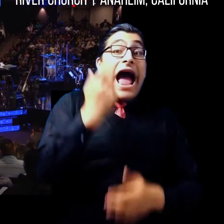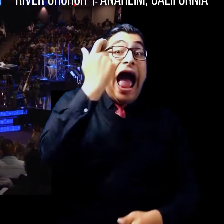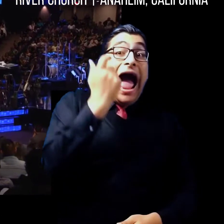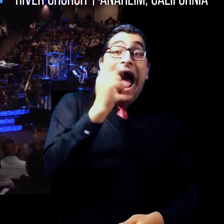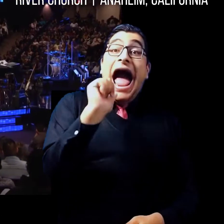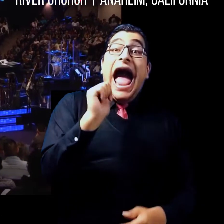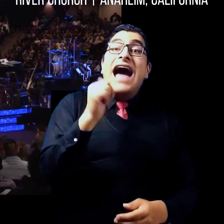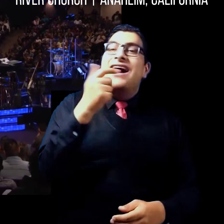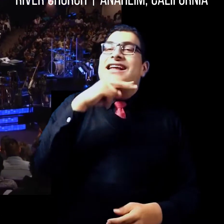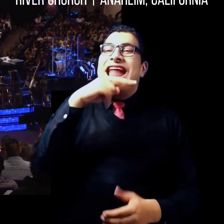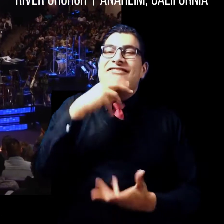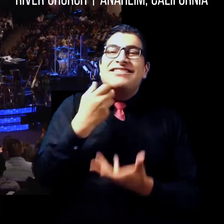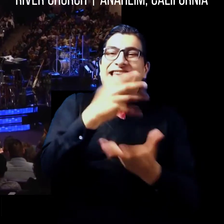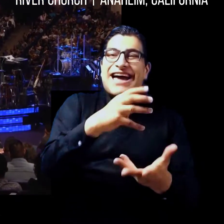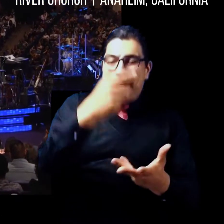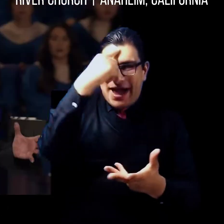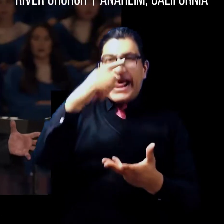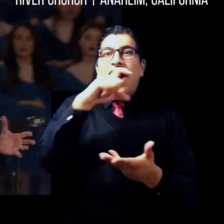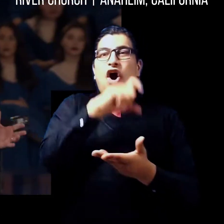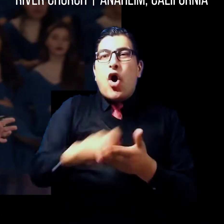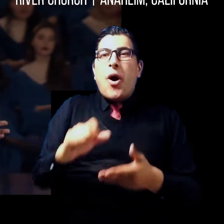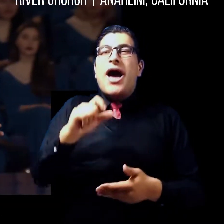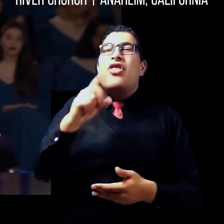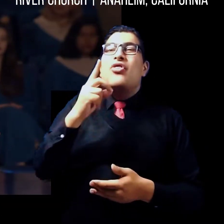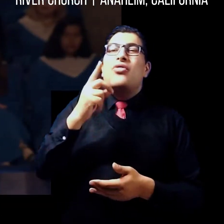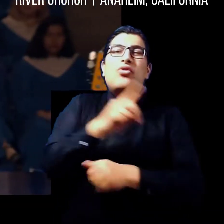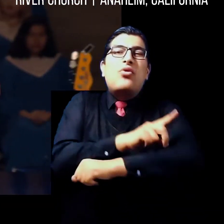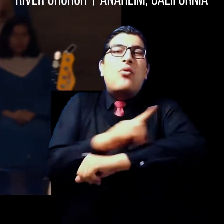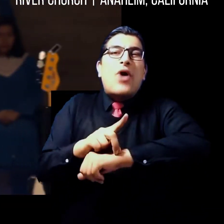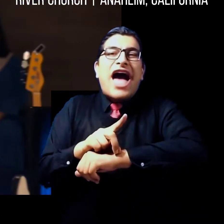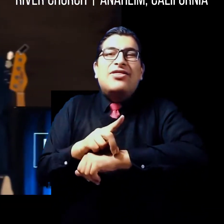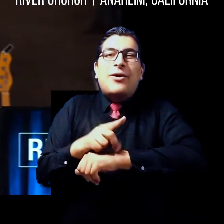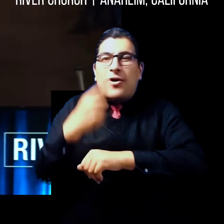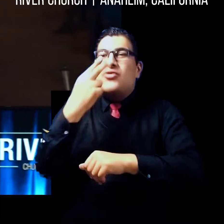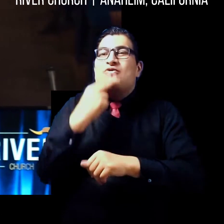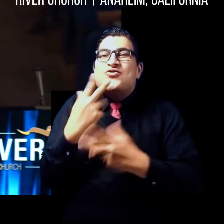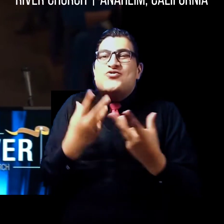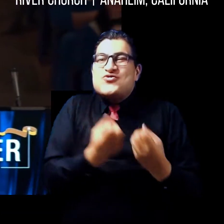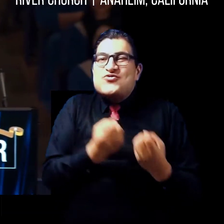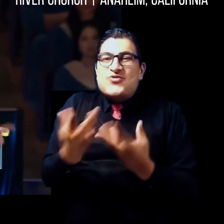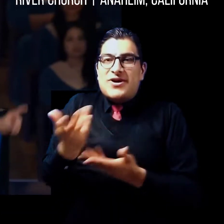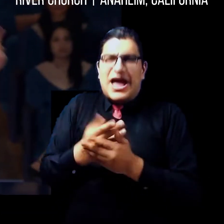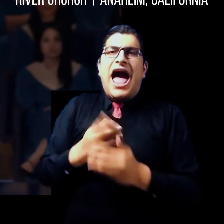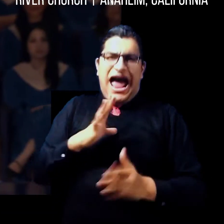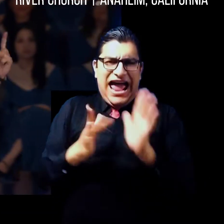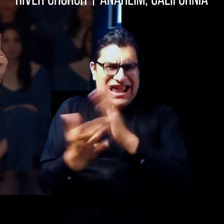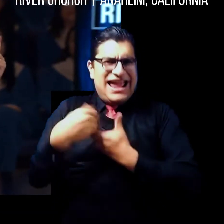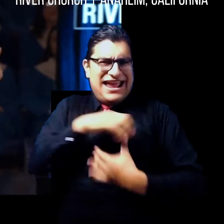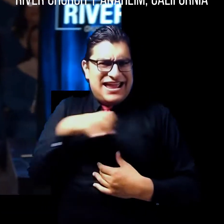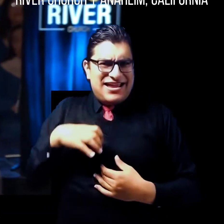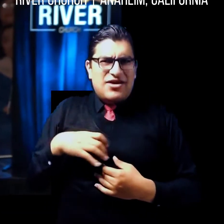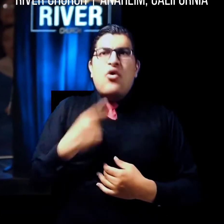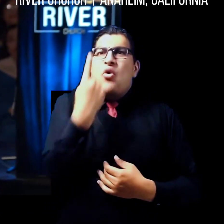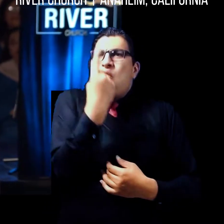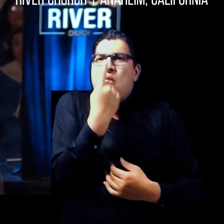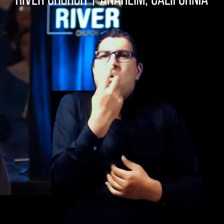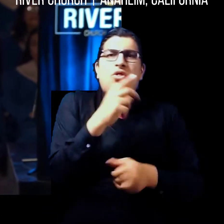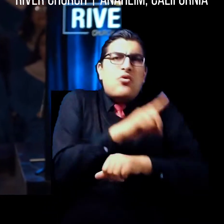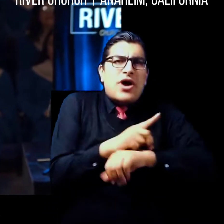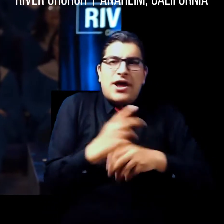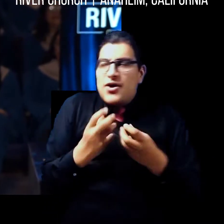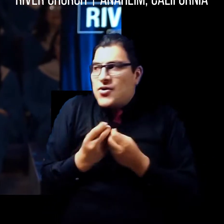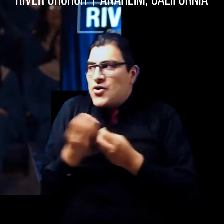aguinaldo para que comprara duraznos en almíbar. Teníamos ya a Cristo y compartíamos un durazno entre